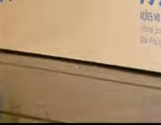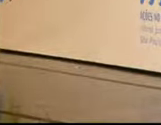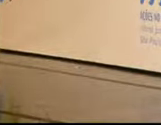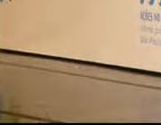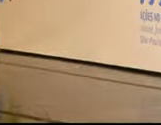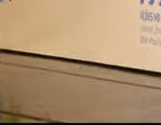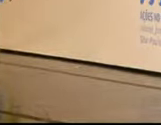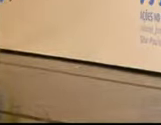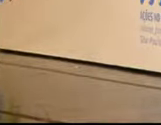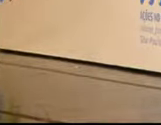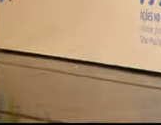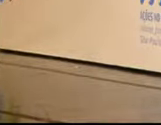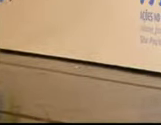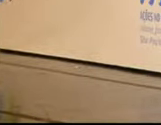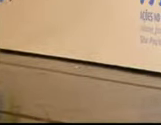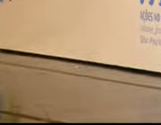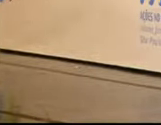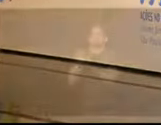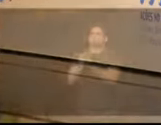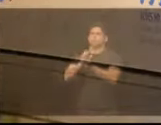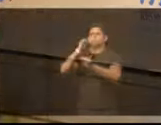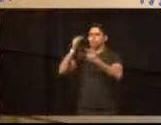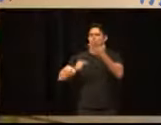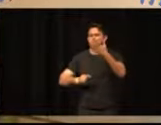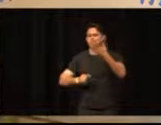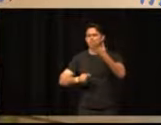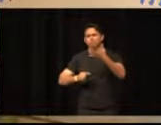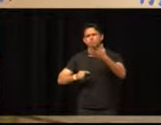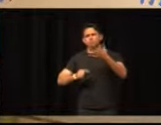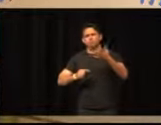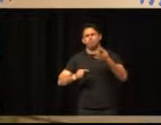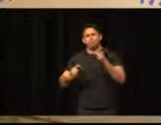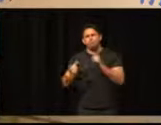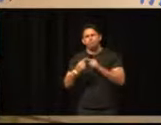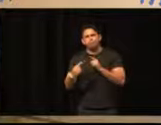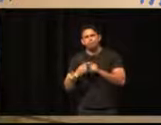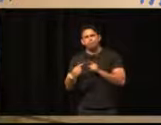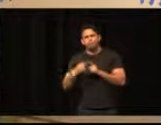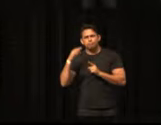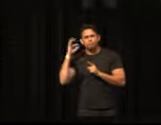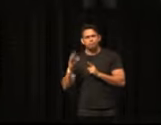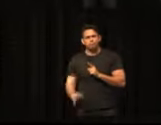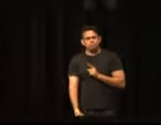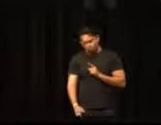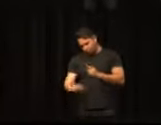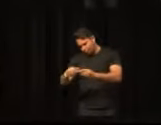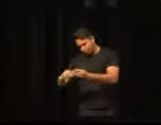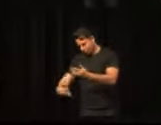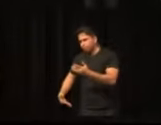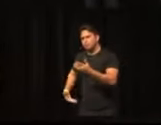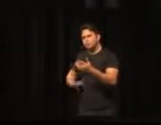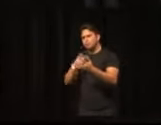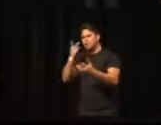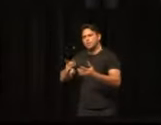deportivo y consecuentemente el deporte puede llevar más allá de su competencia